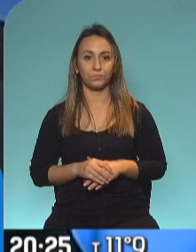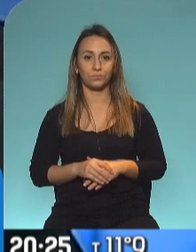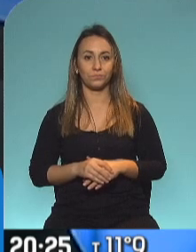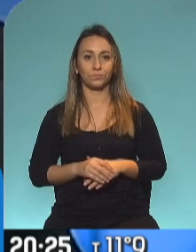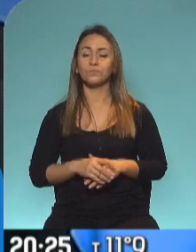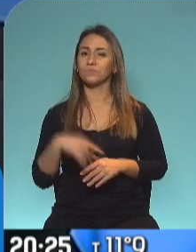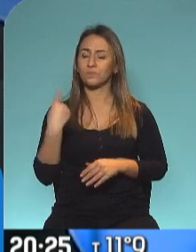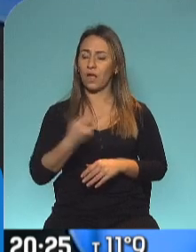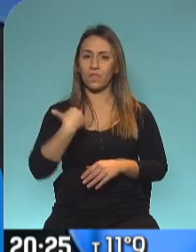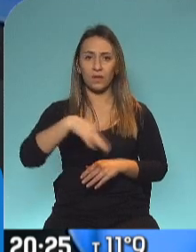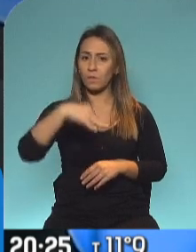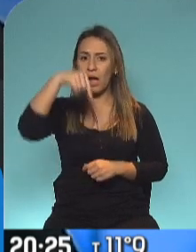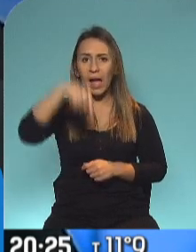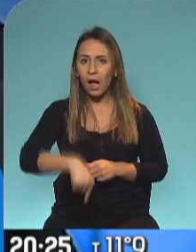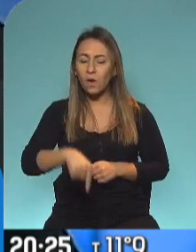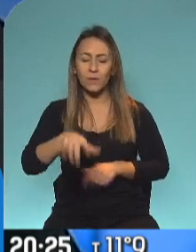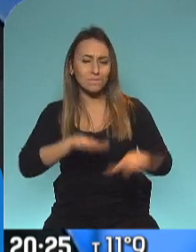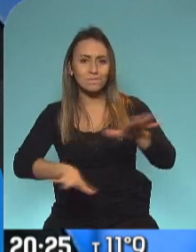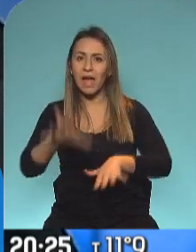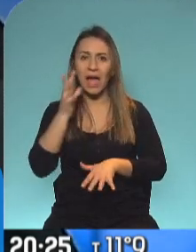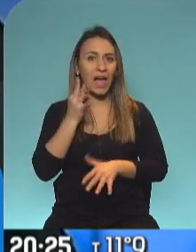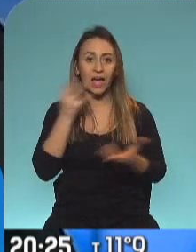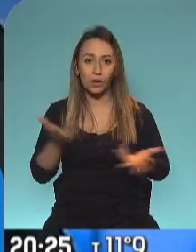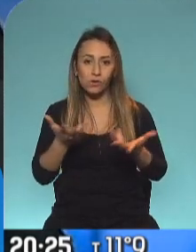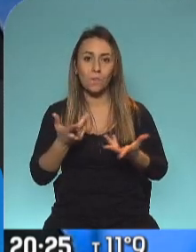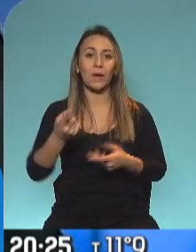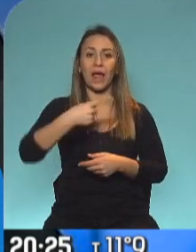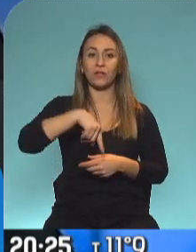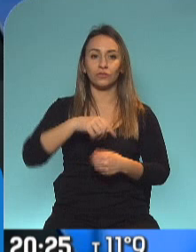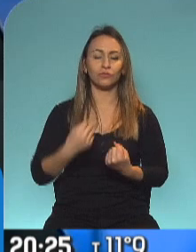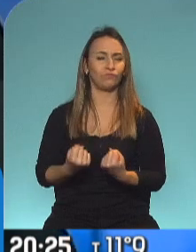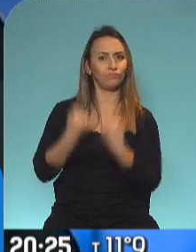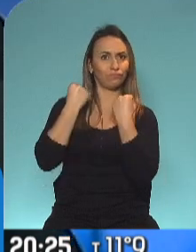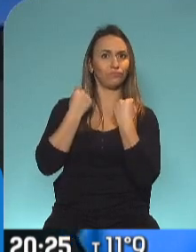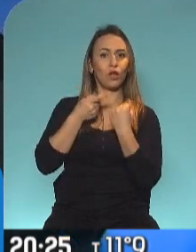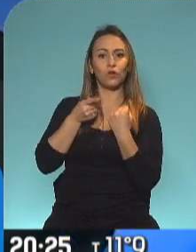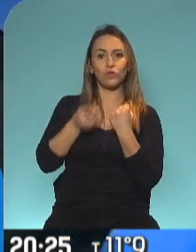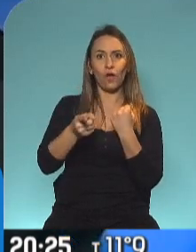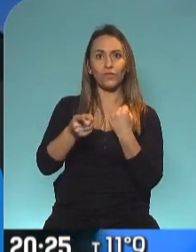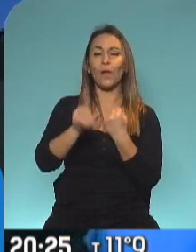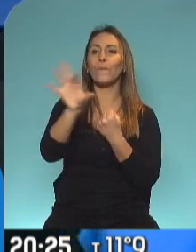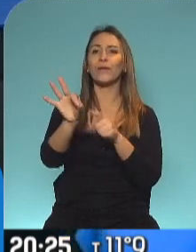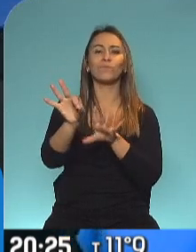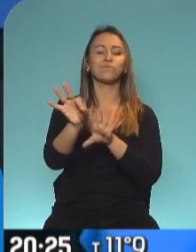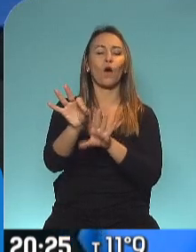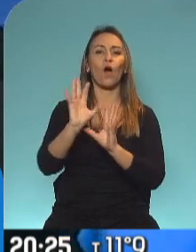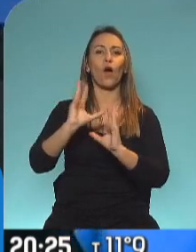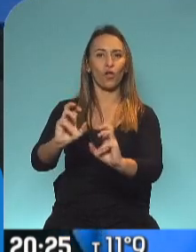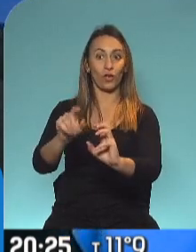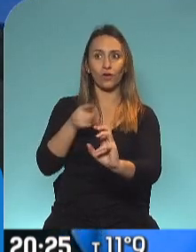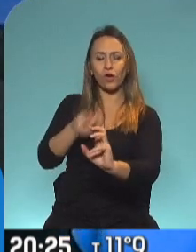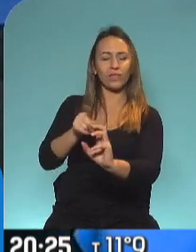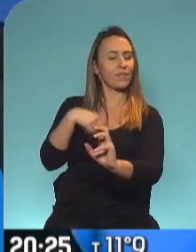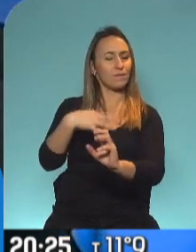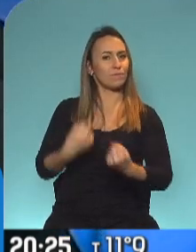Now, to strengthen the immunity of our societies against the virus of hate. That is why I'm appealing today for an all-out